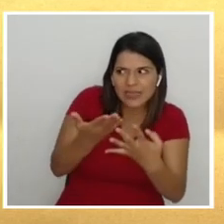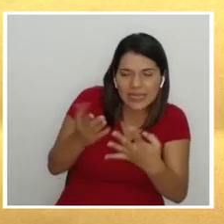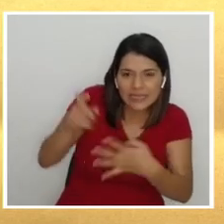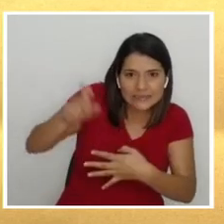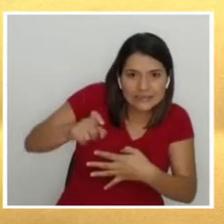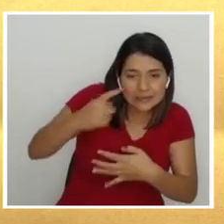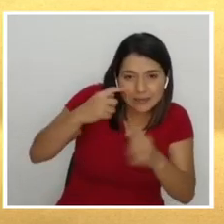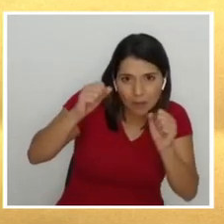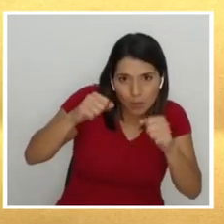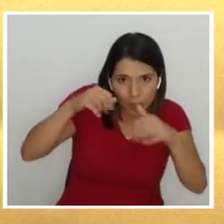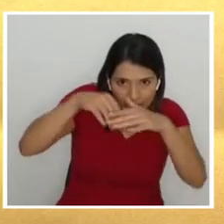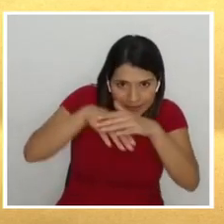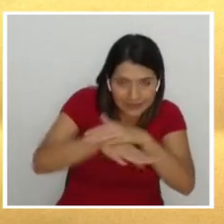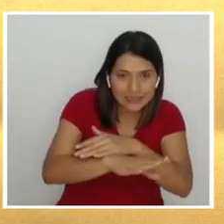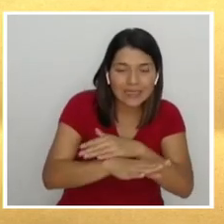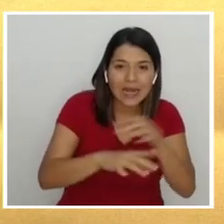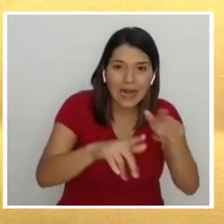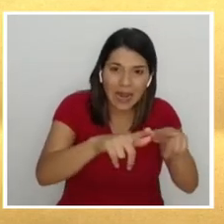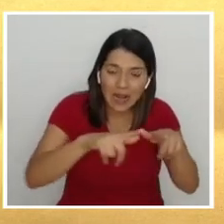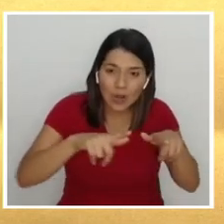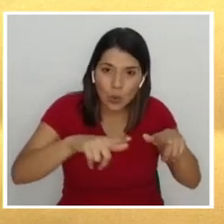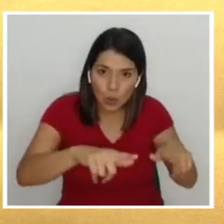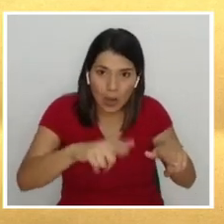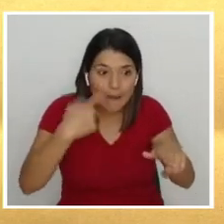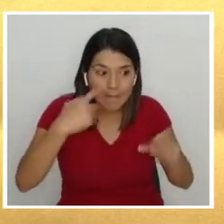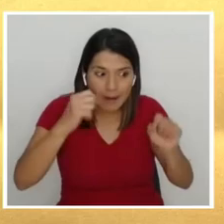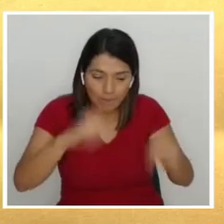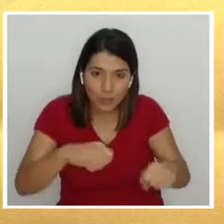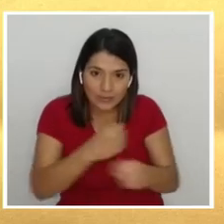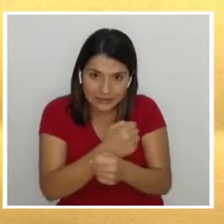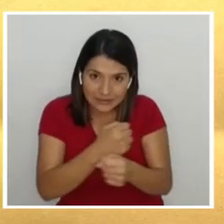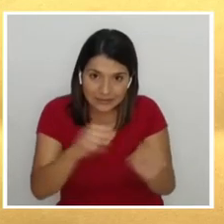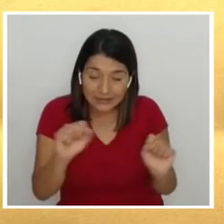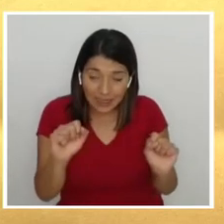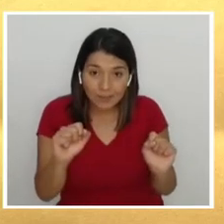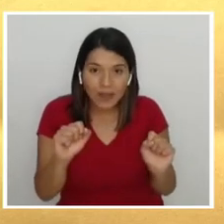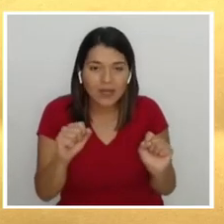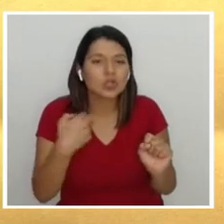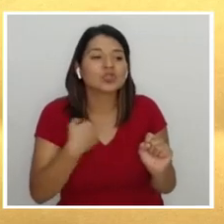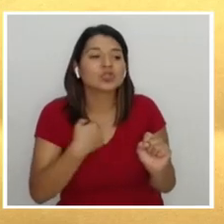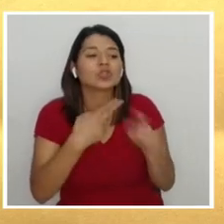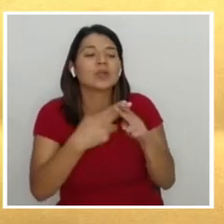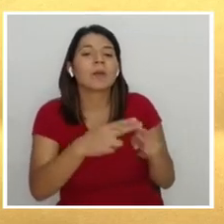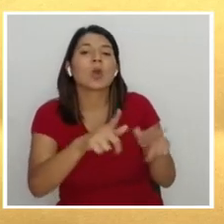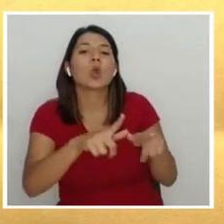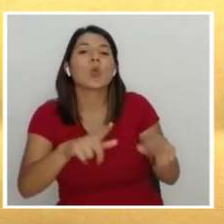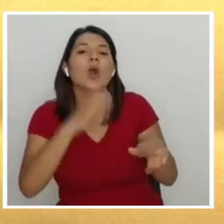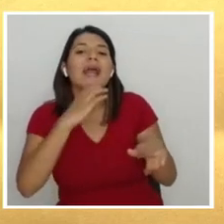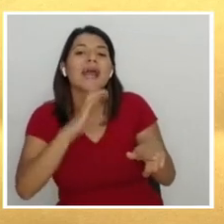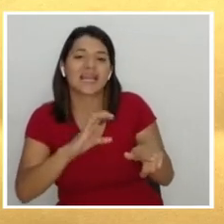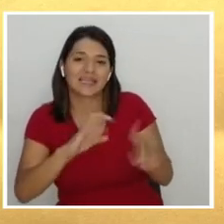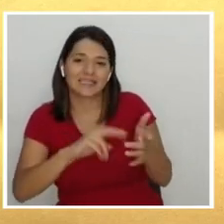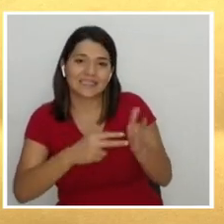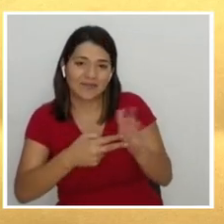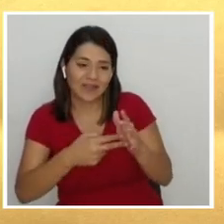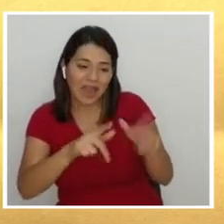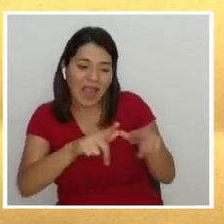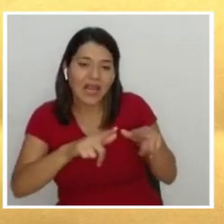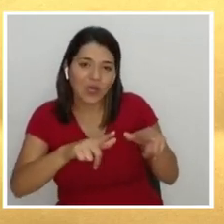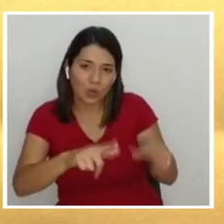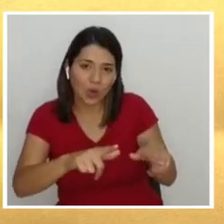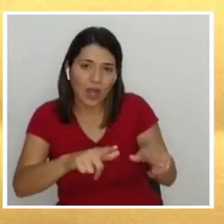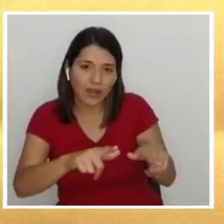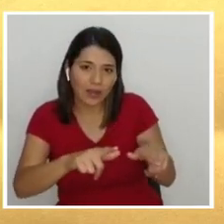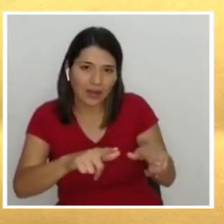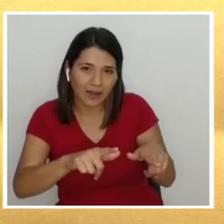la zona caliente, como llamamos nosotros, o a la zona específica donde está el autobús con las personas.